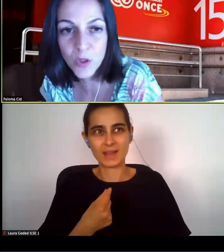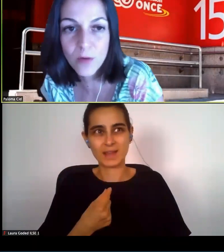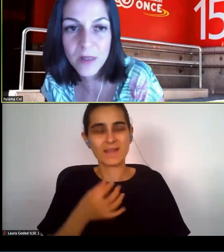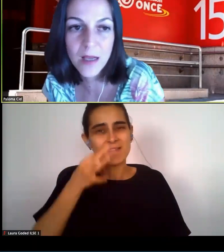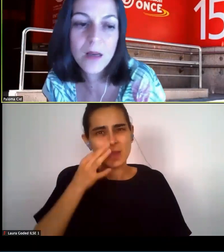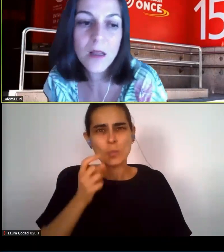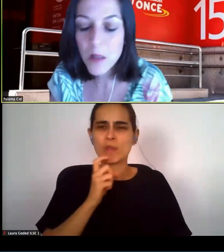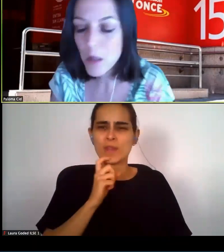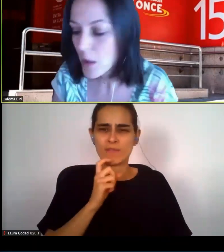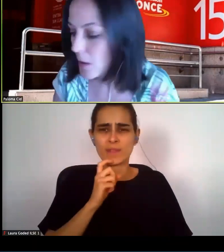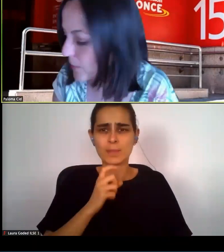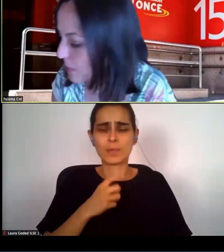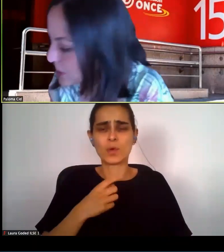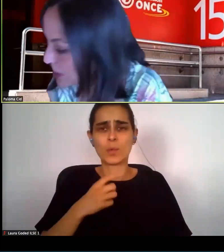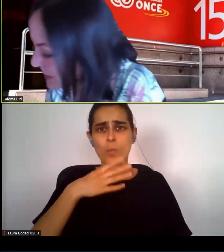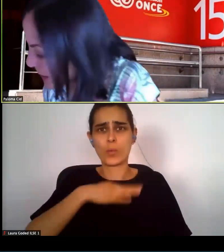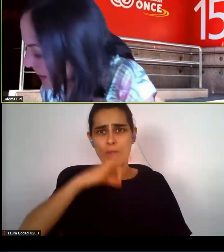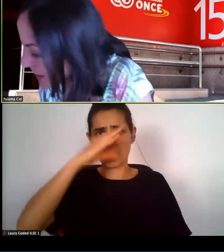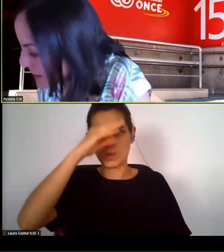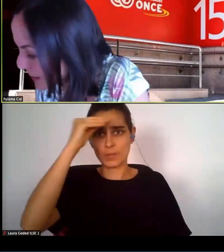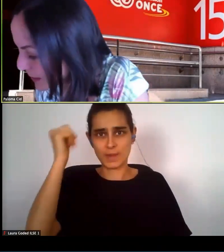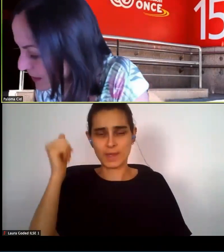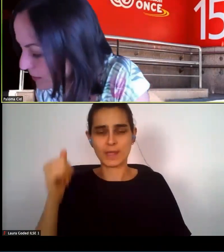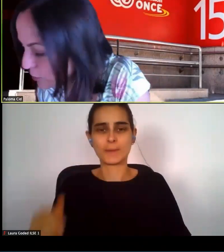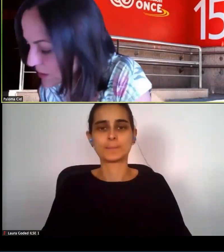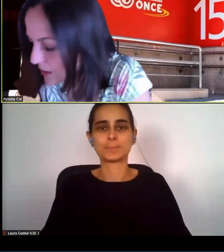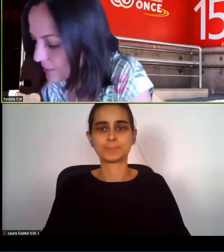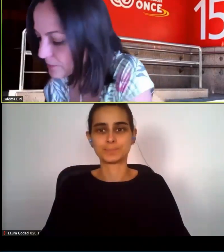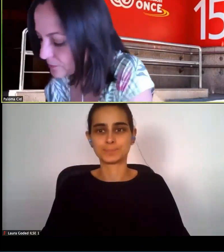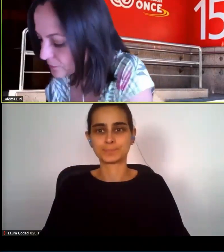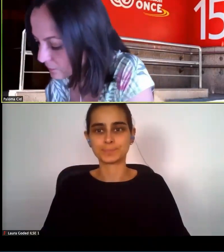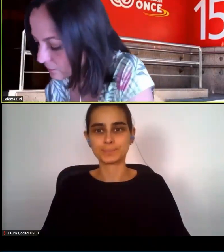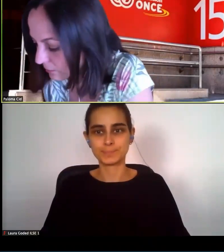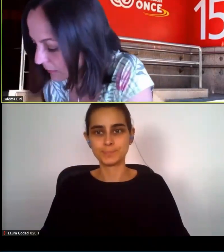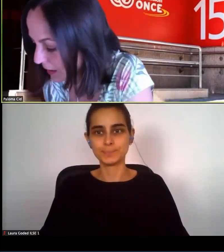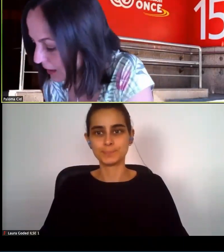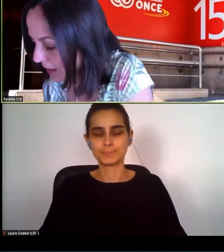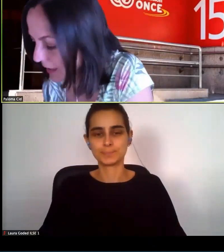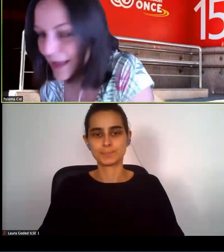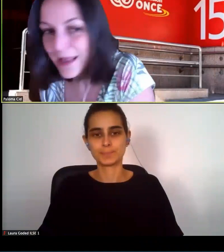nos puede olvidar. Vamos a pasar a la siguiente diapositiva.